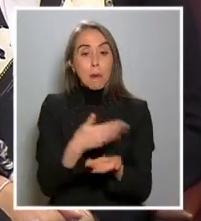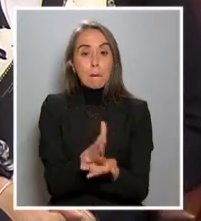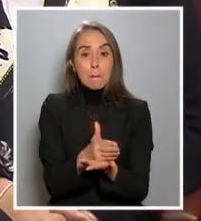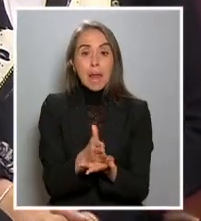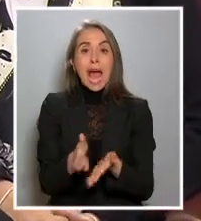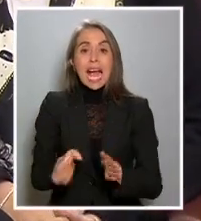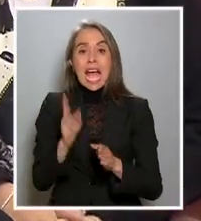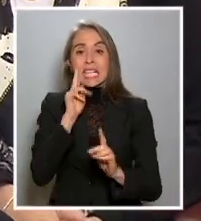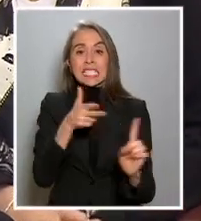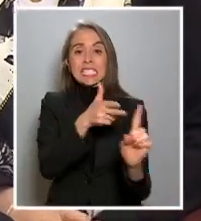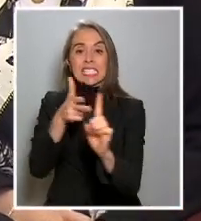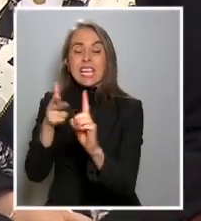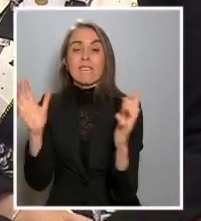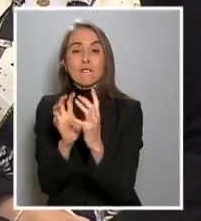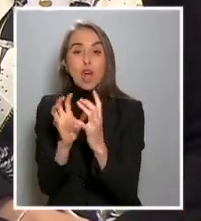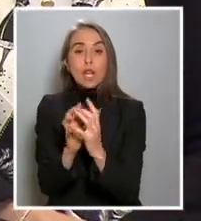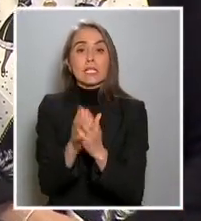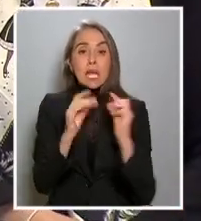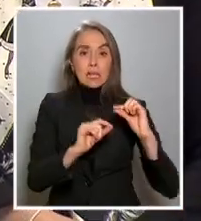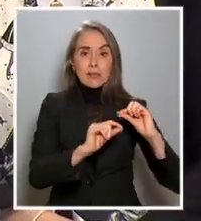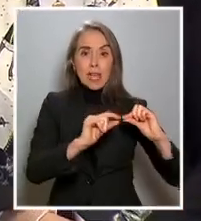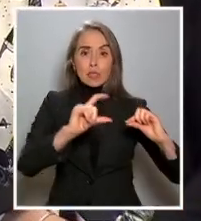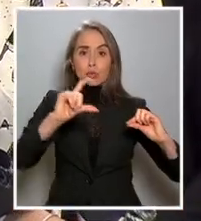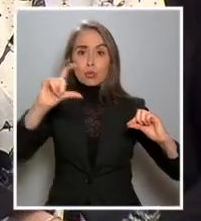Calle Sin Violencia logró quebrar la tendencia